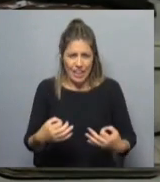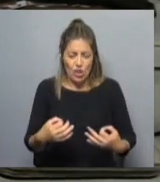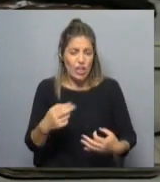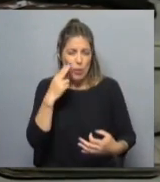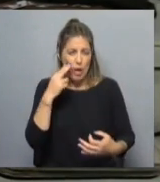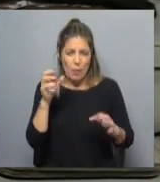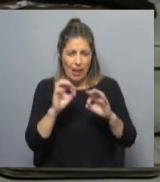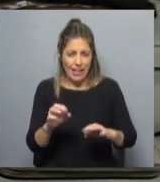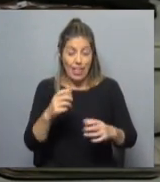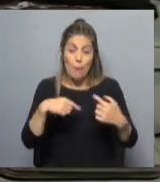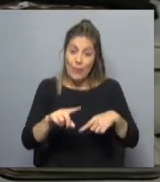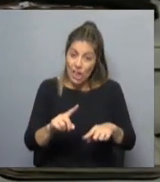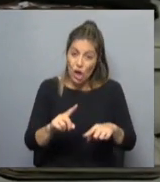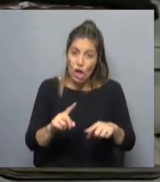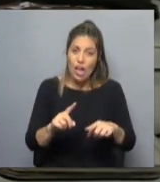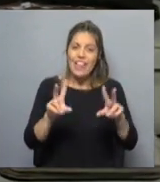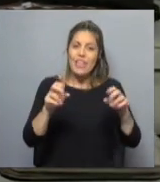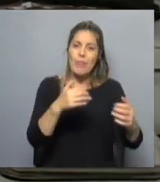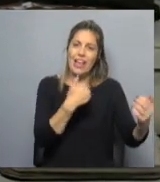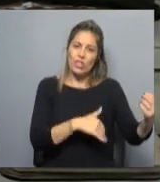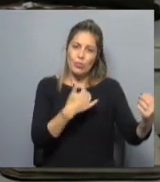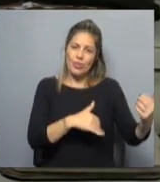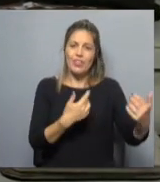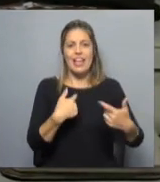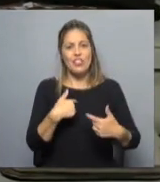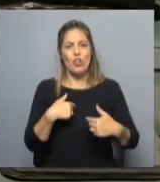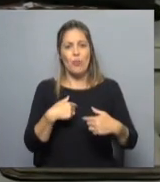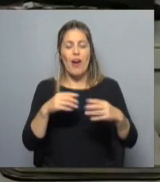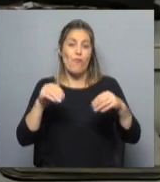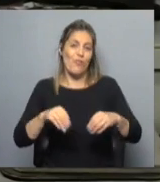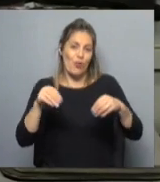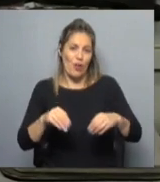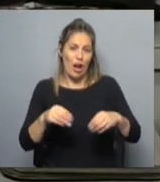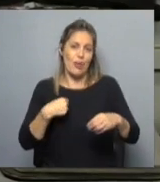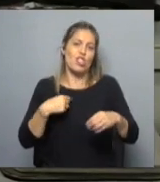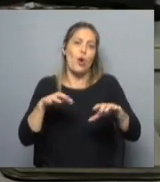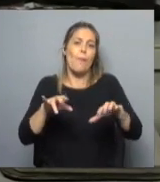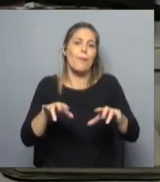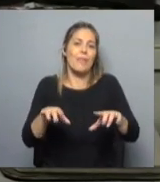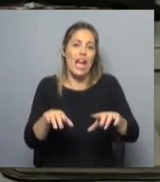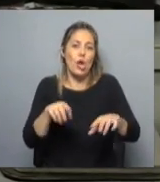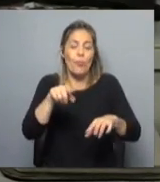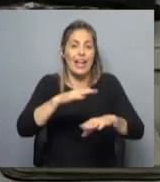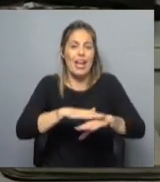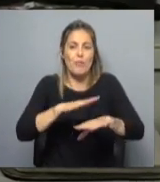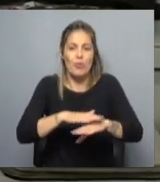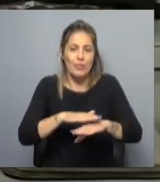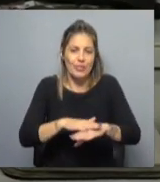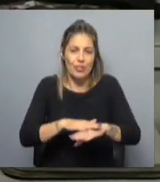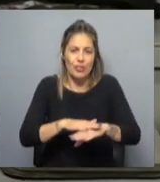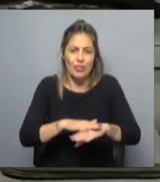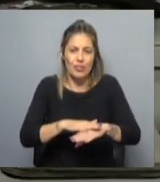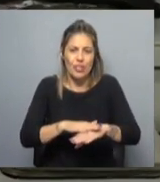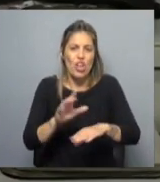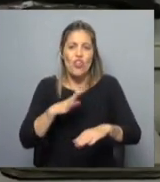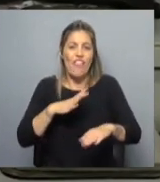afinación. Pero la parte instrumental éramos más flojas, porque yo tocaba el piano, pero en aquel momento, ¿qué pasaba?